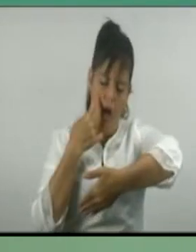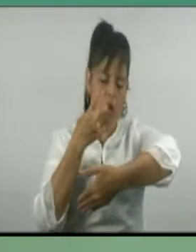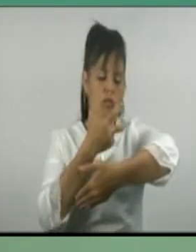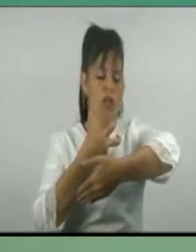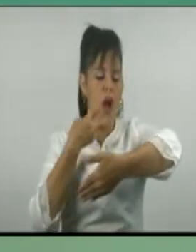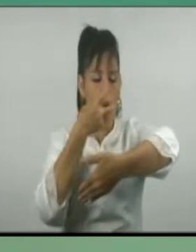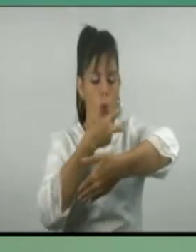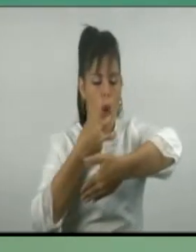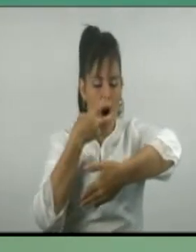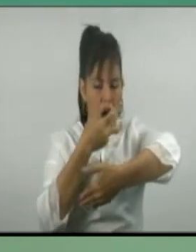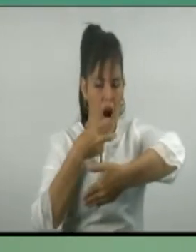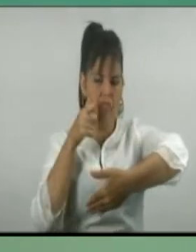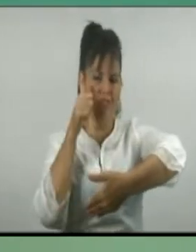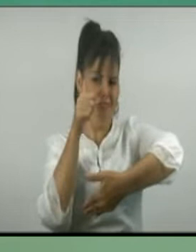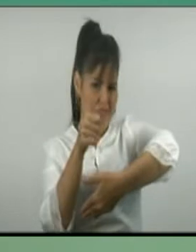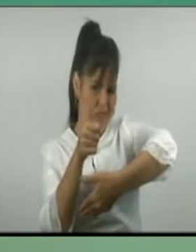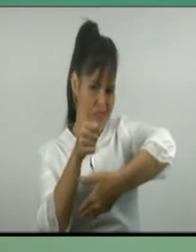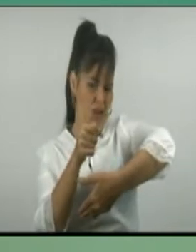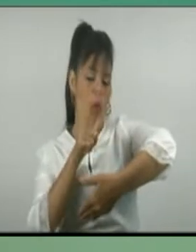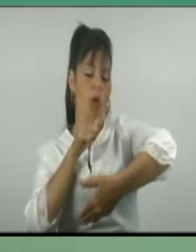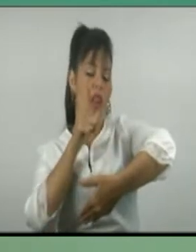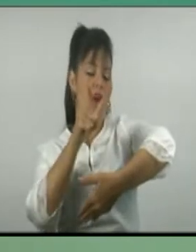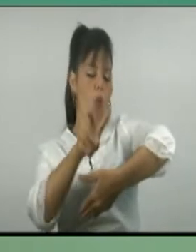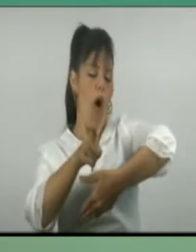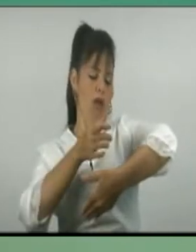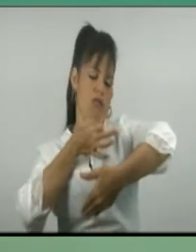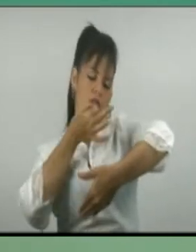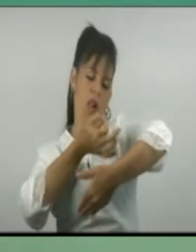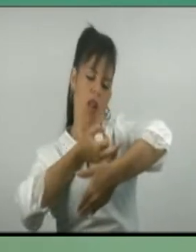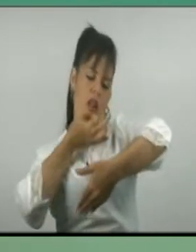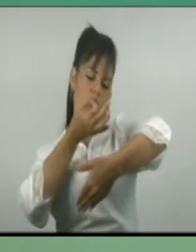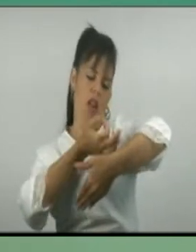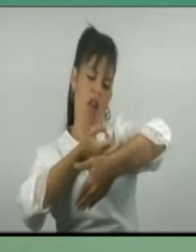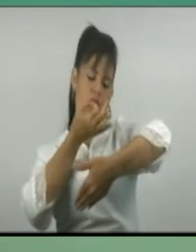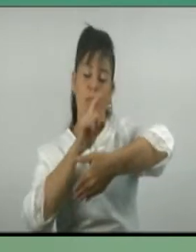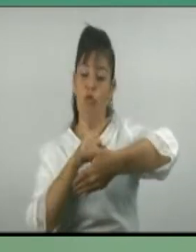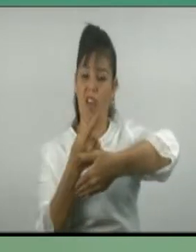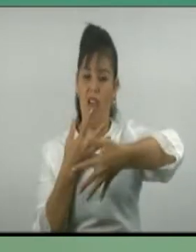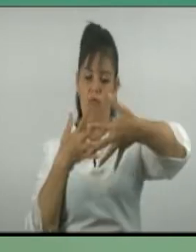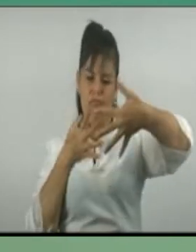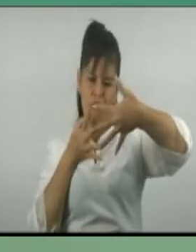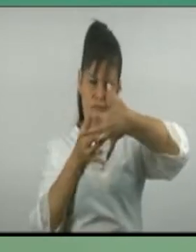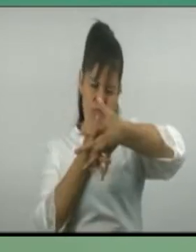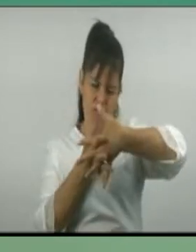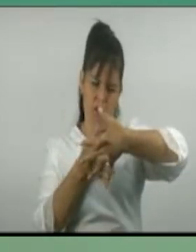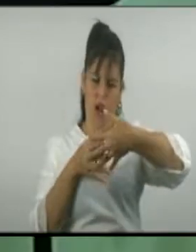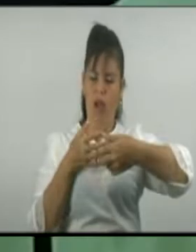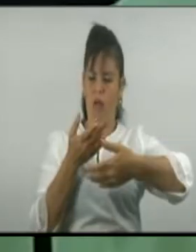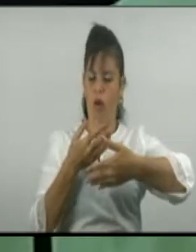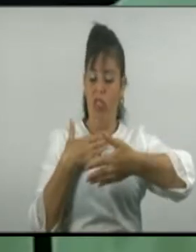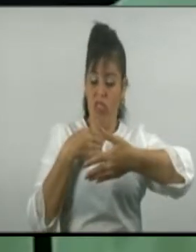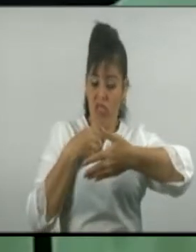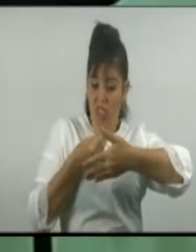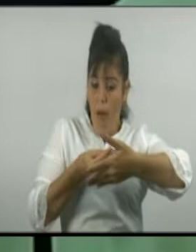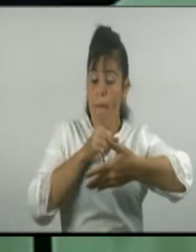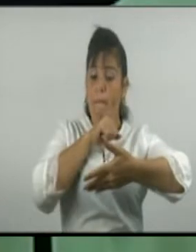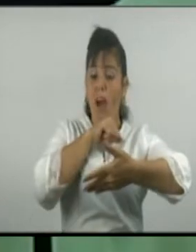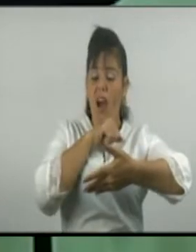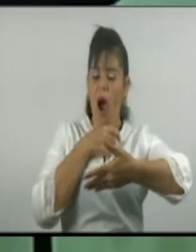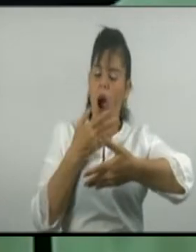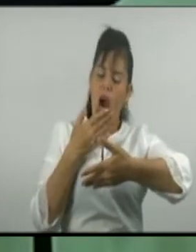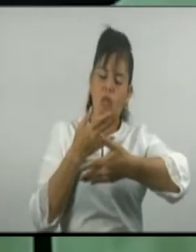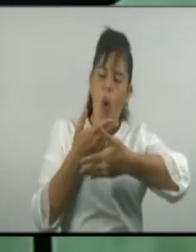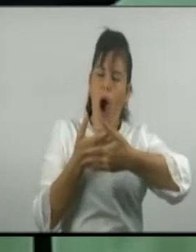para el el aspecto afectivo que une a la madre al niño le ofrece su calor le brinda